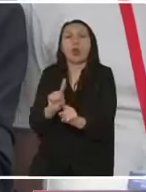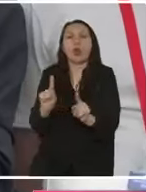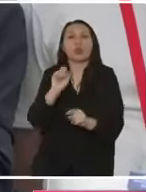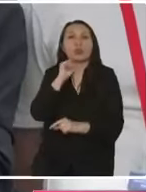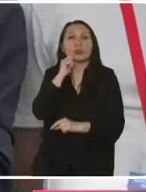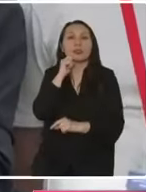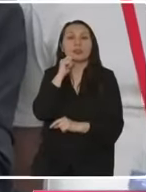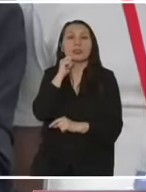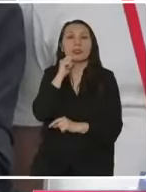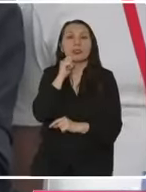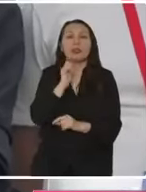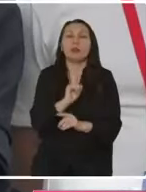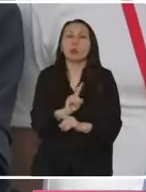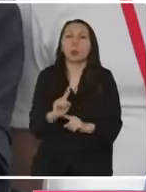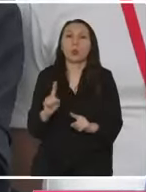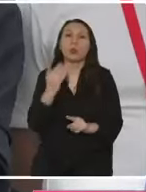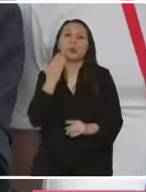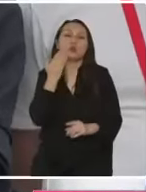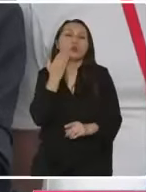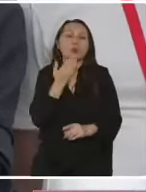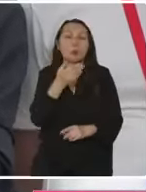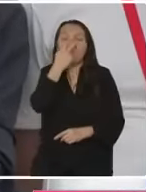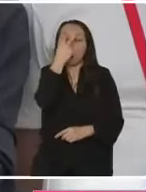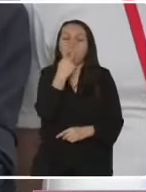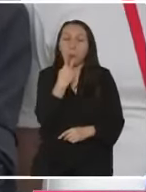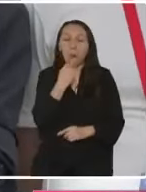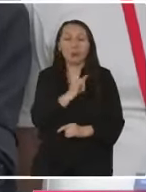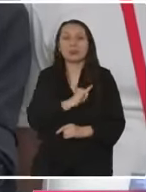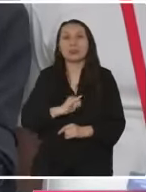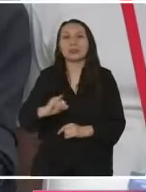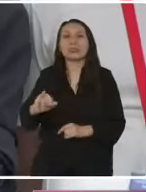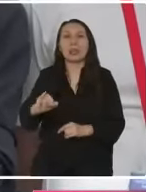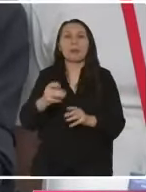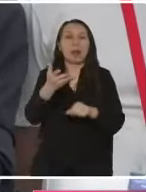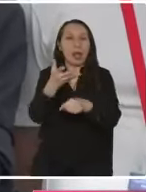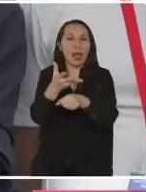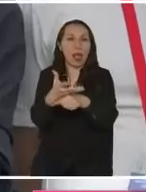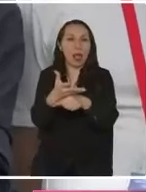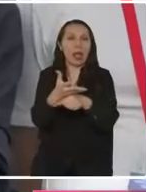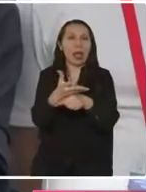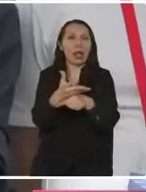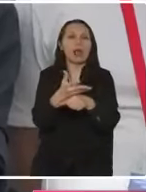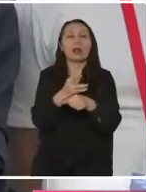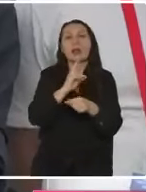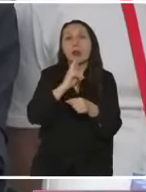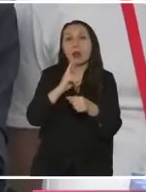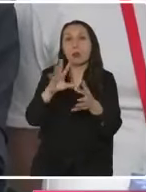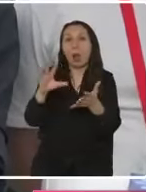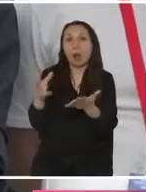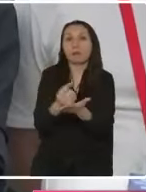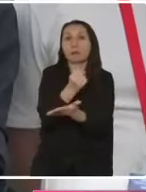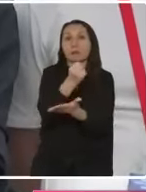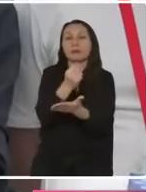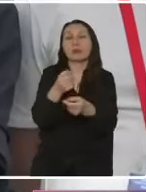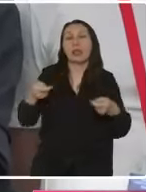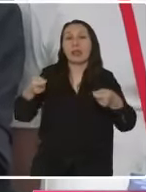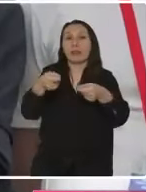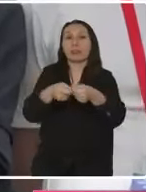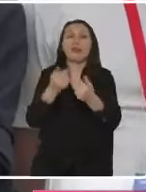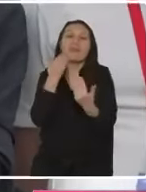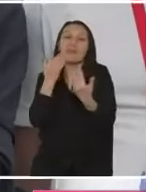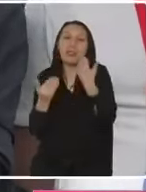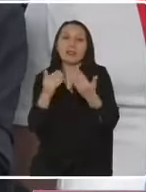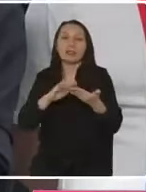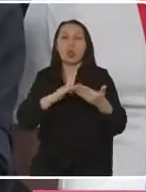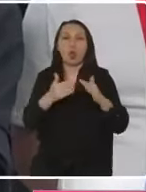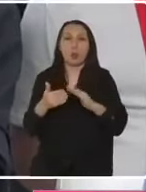es, no es una donación ciega, va siempre a resultar en inversión en beneficio